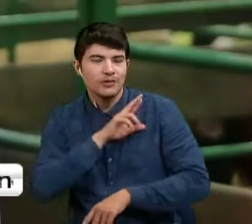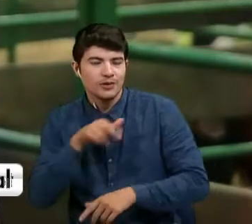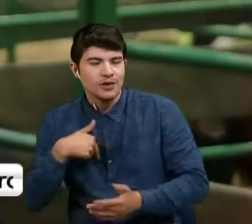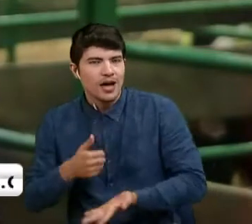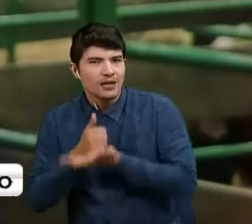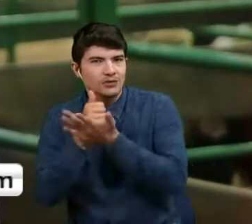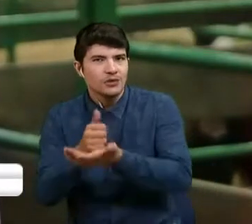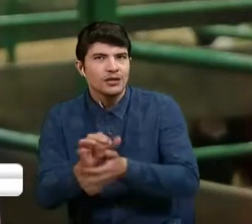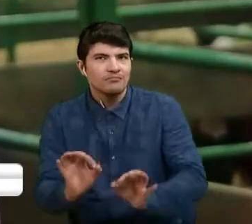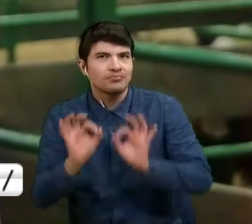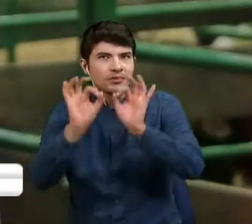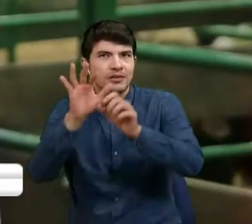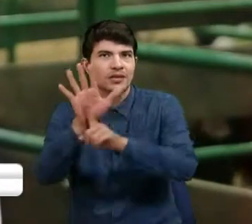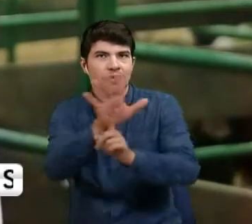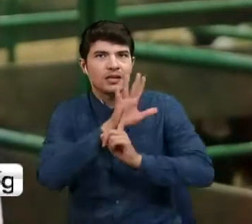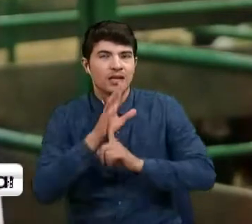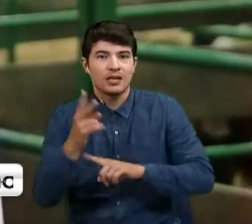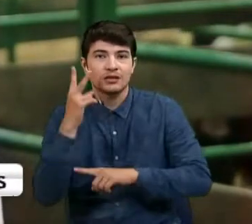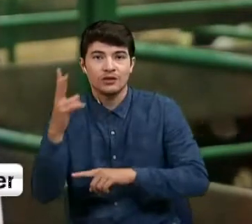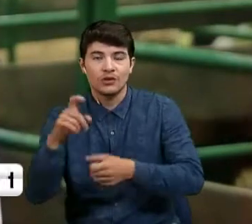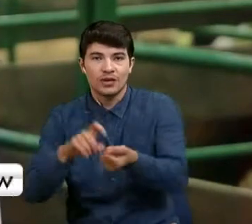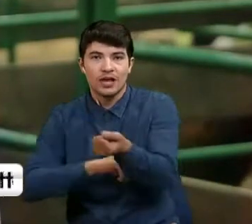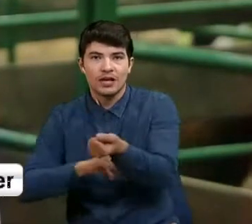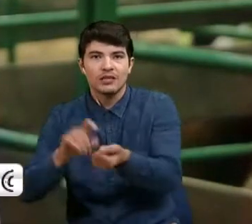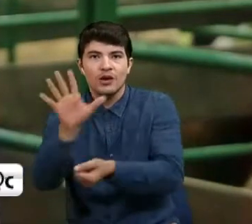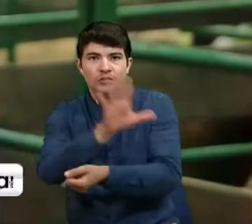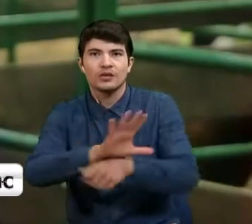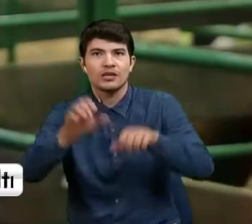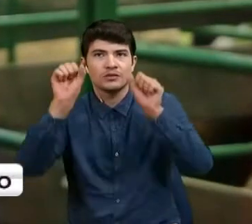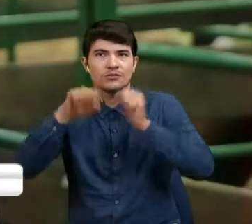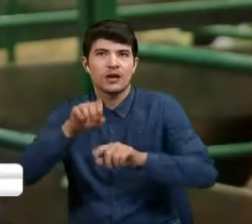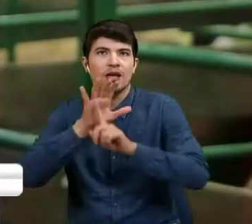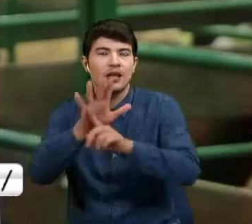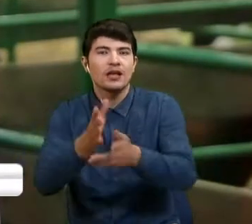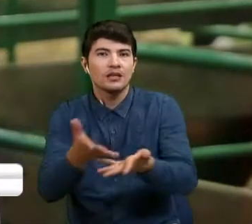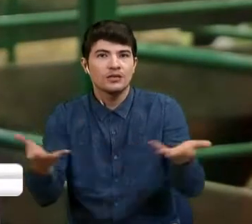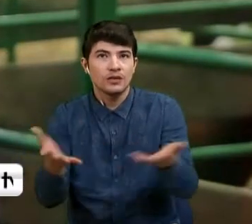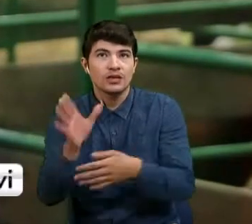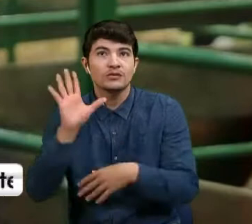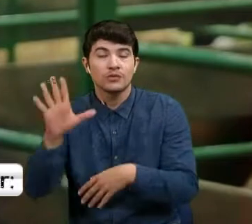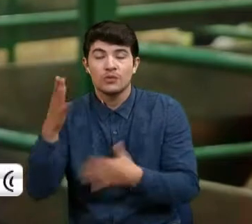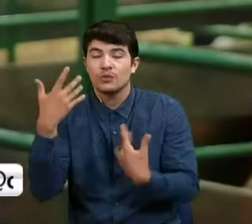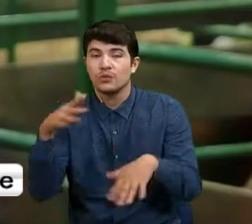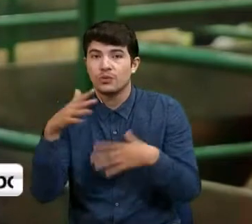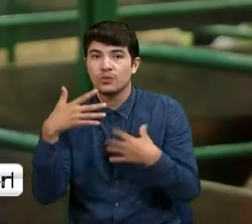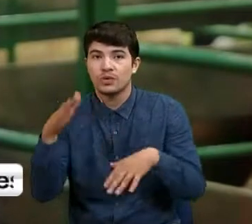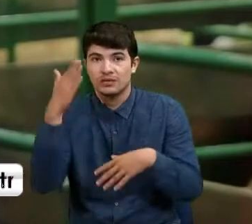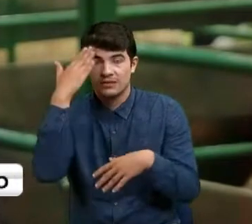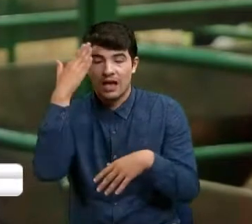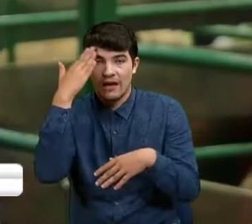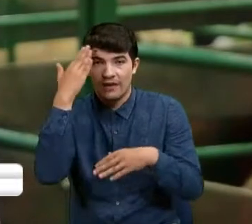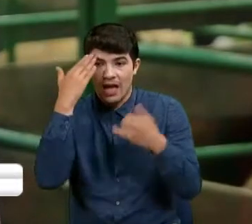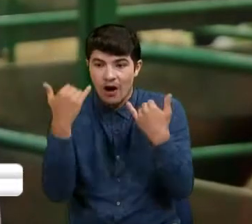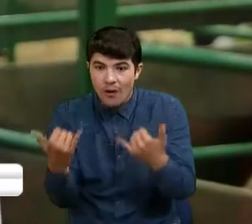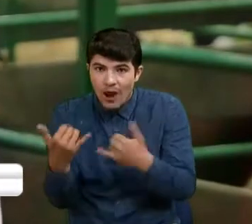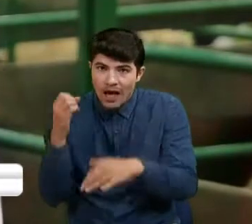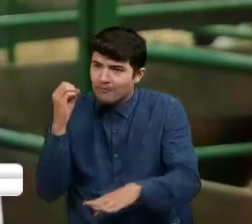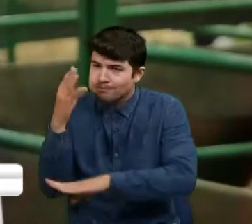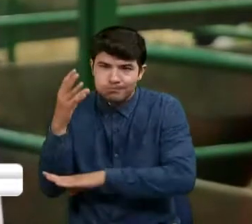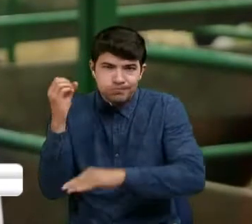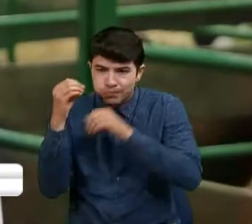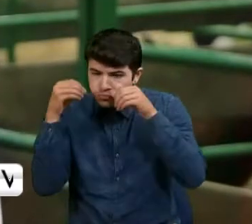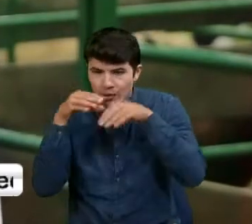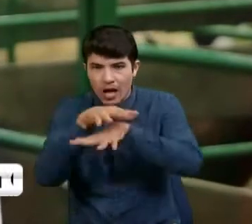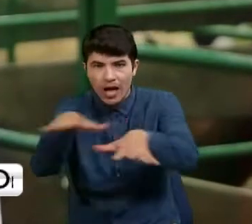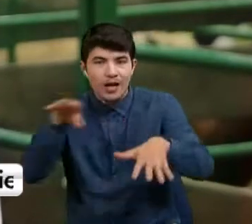su potencial en estas dos razas para que se expongan en Agroexpo, sabiendo que a partir de esta vitrina